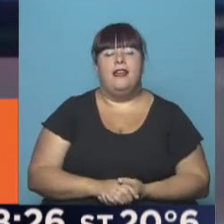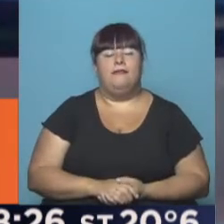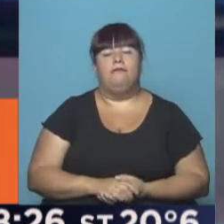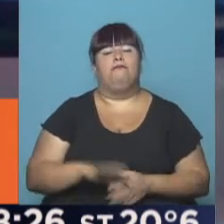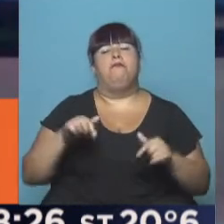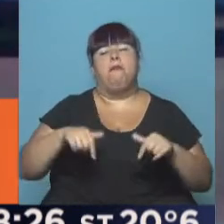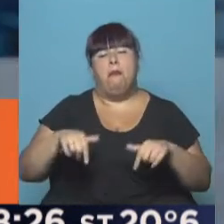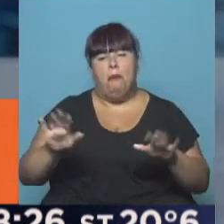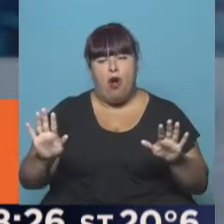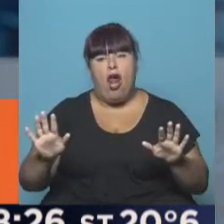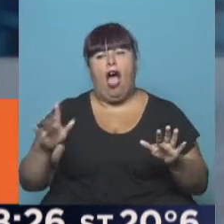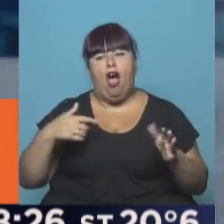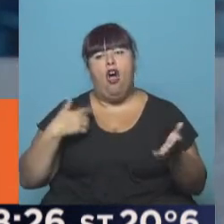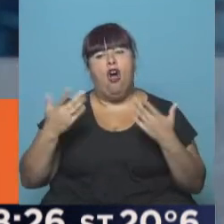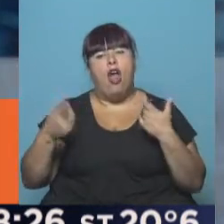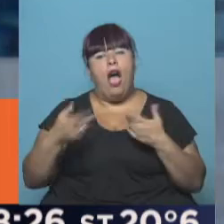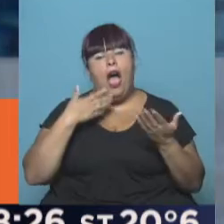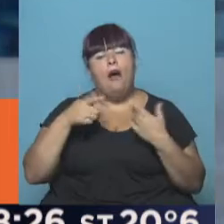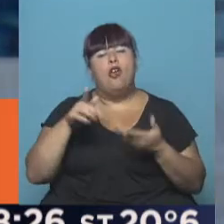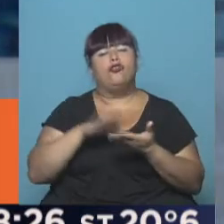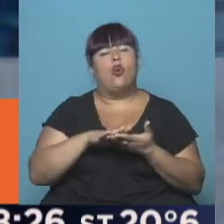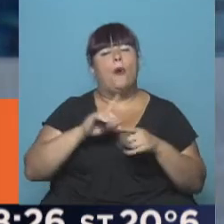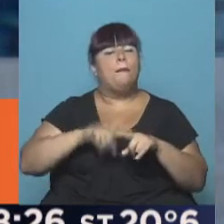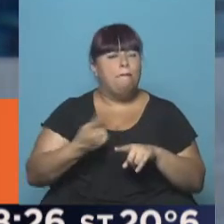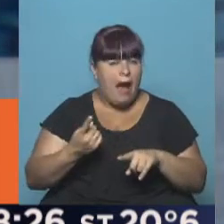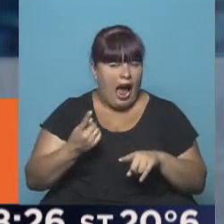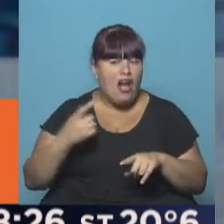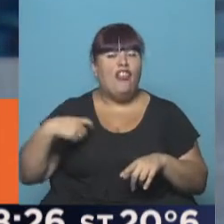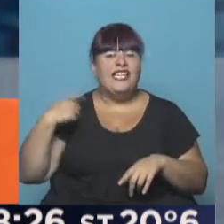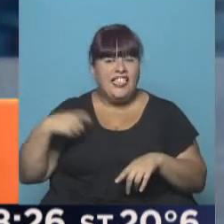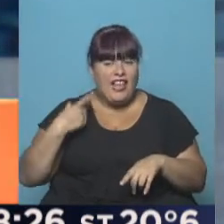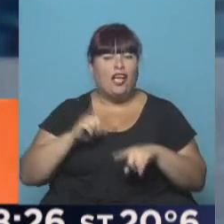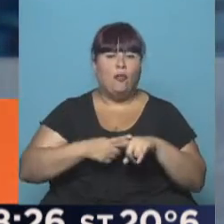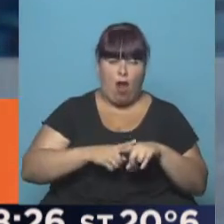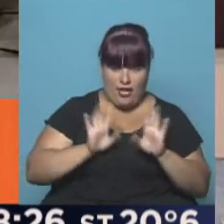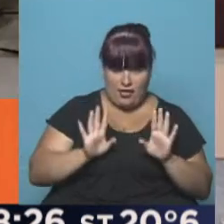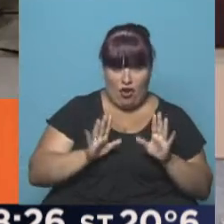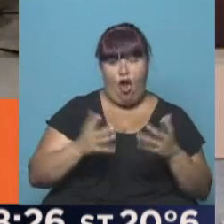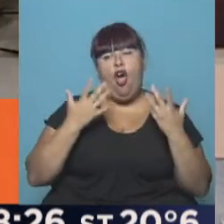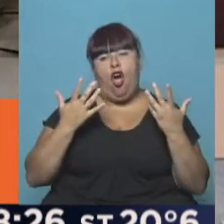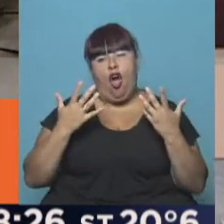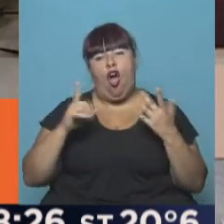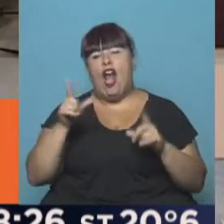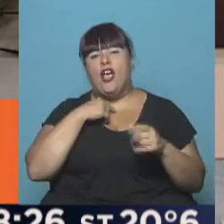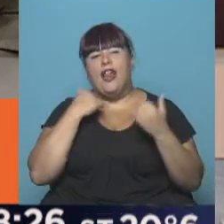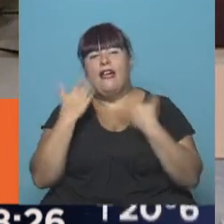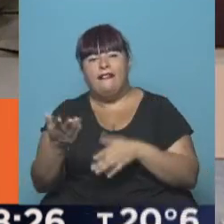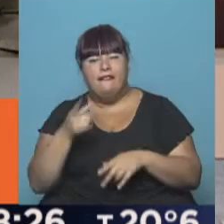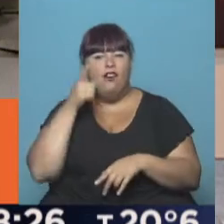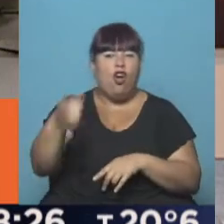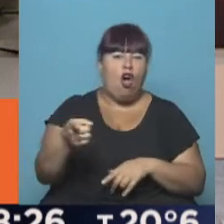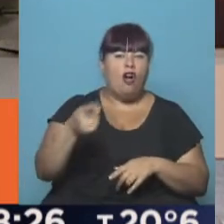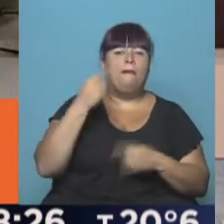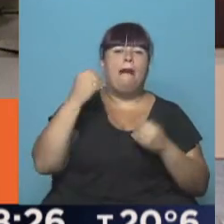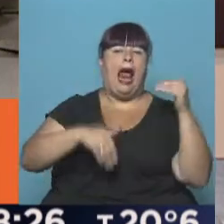por el momento estamos hablando de un paro sindical y político claro ojalá que no sea partidario que no sea